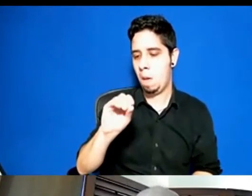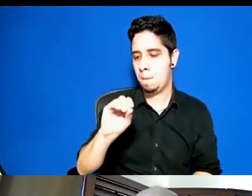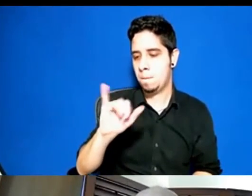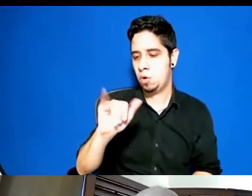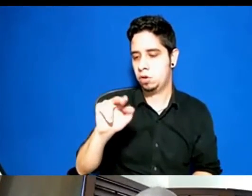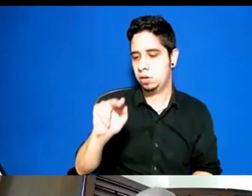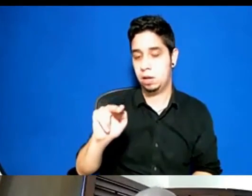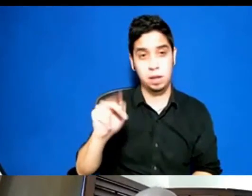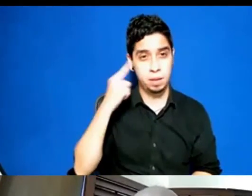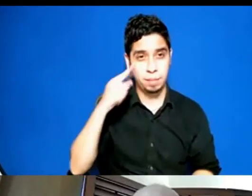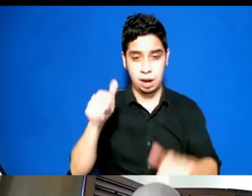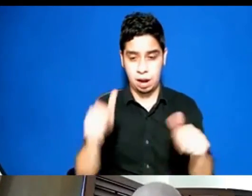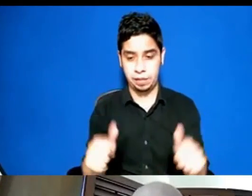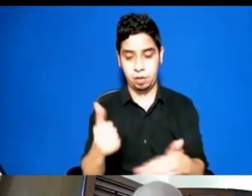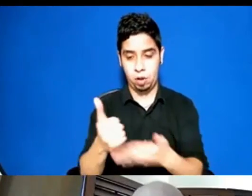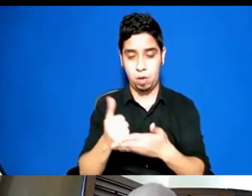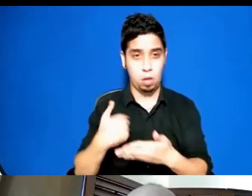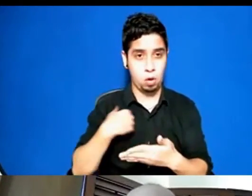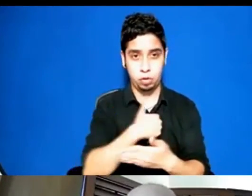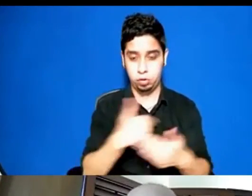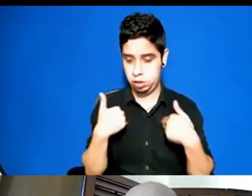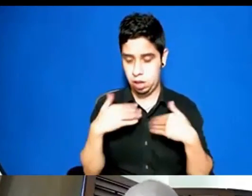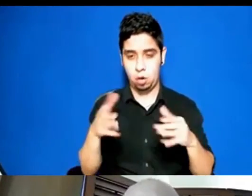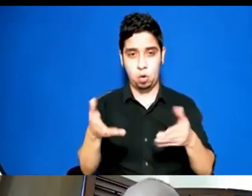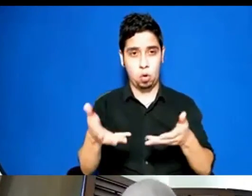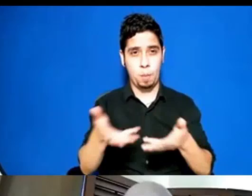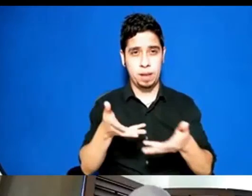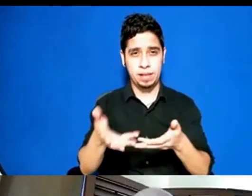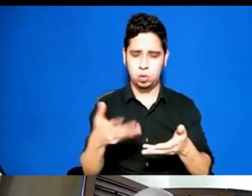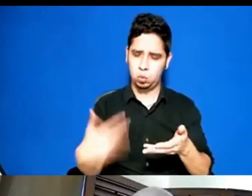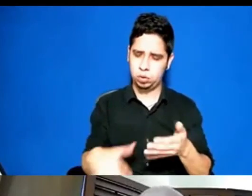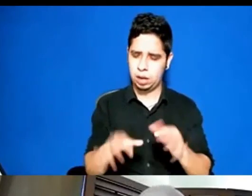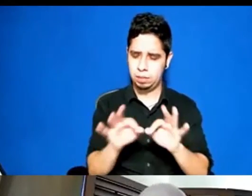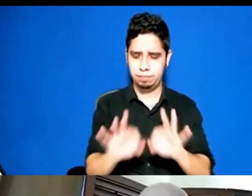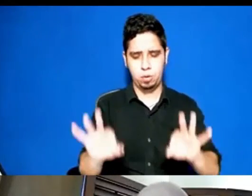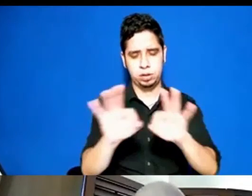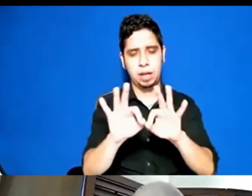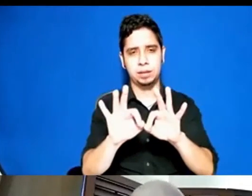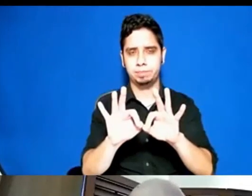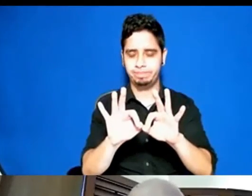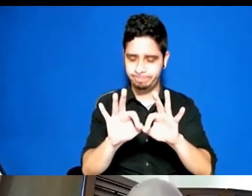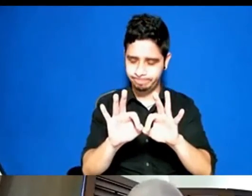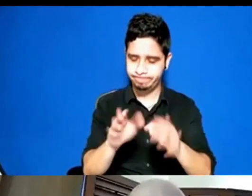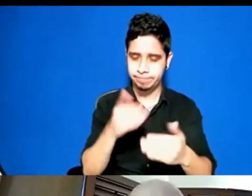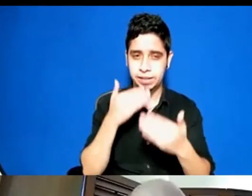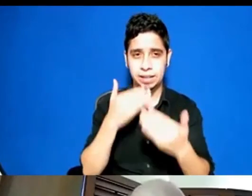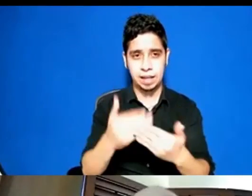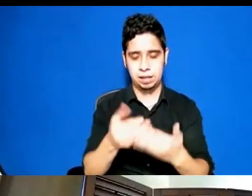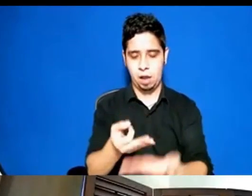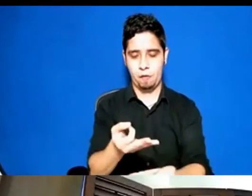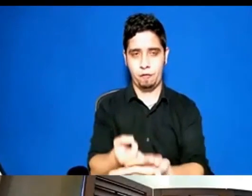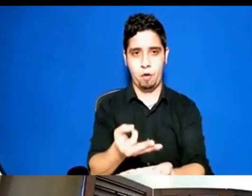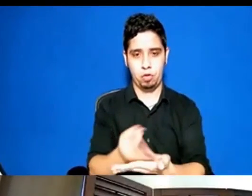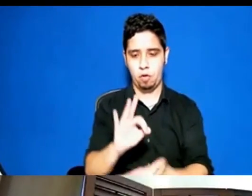tan hermosa, tan importante, tan trascendental. Muchas gracias al Fondo Flamboyán para las